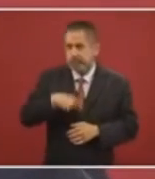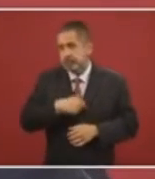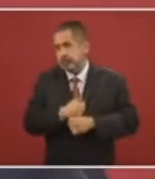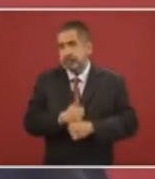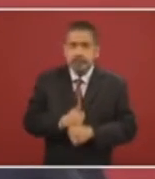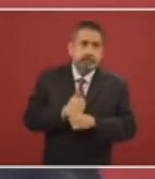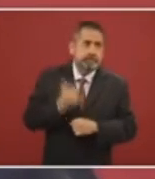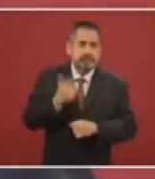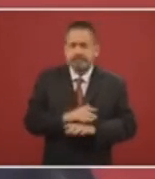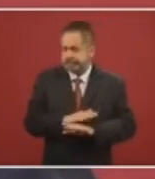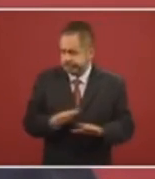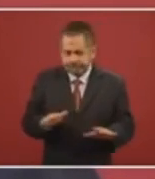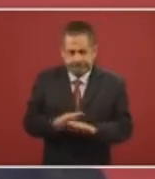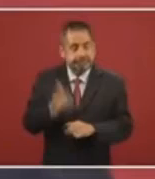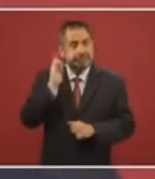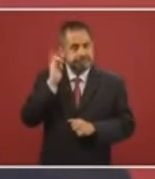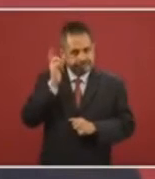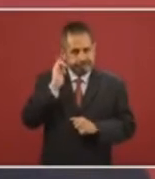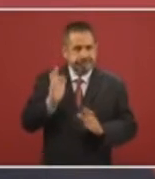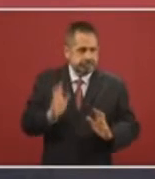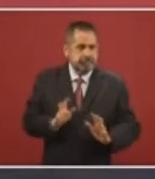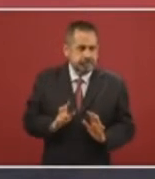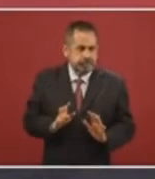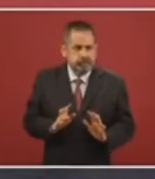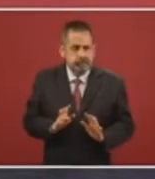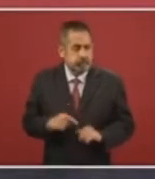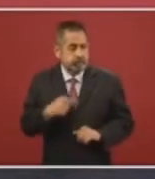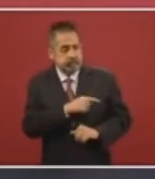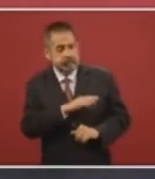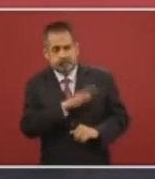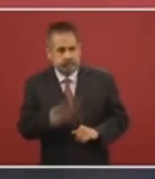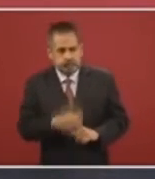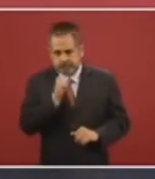no padezcamos, que